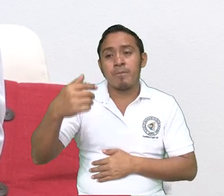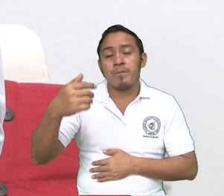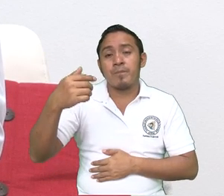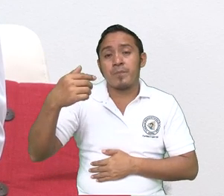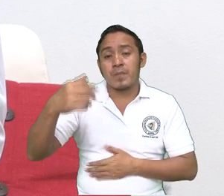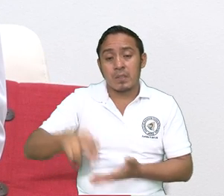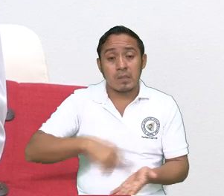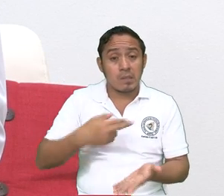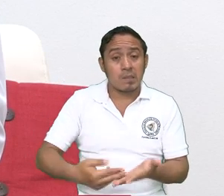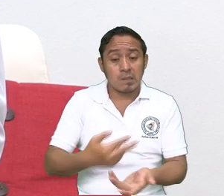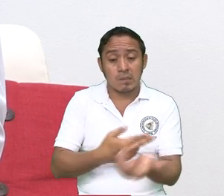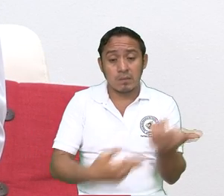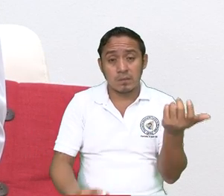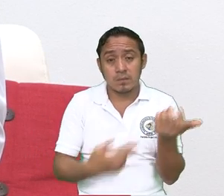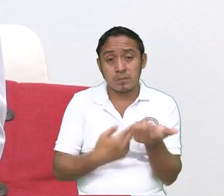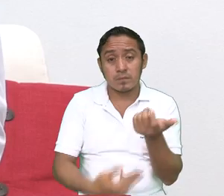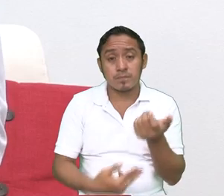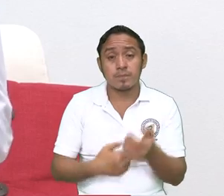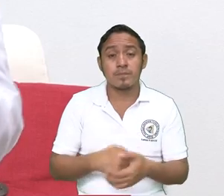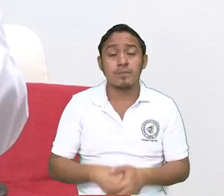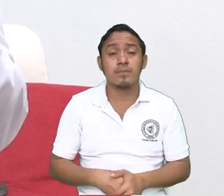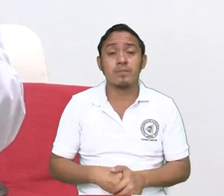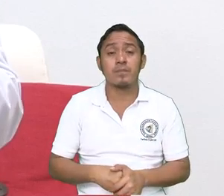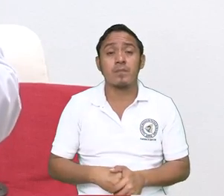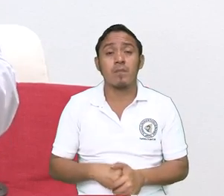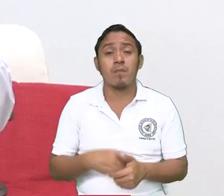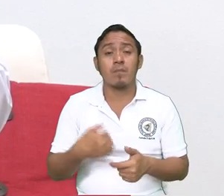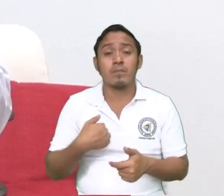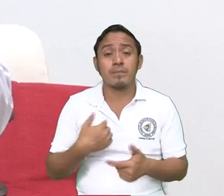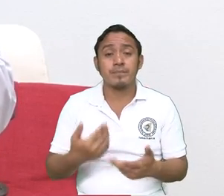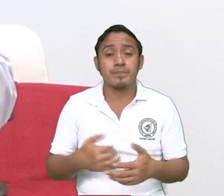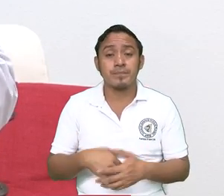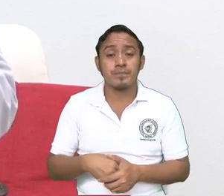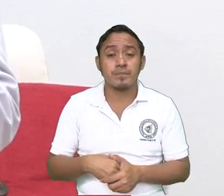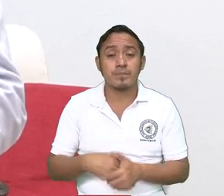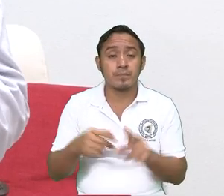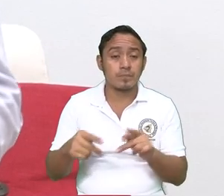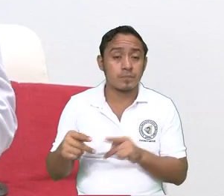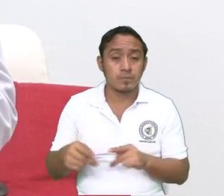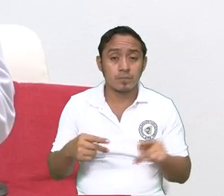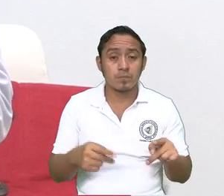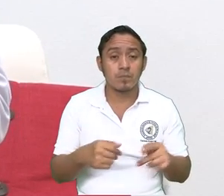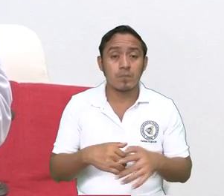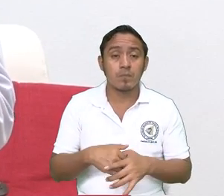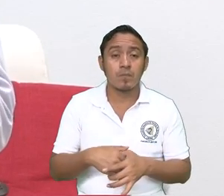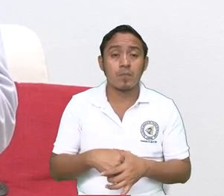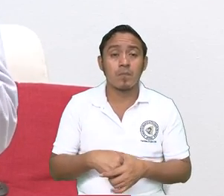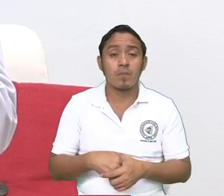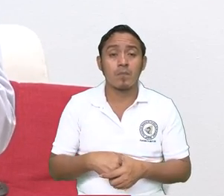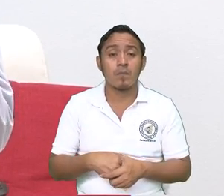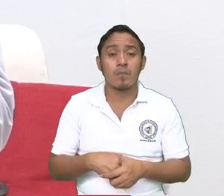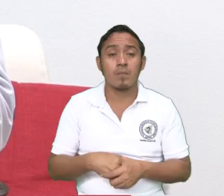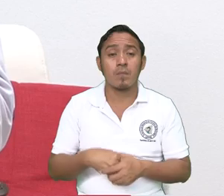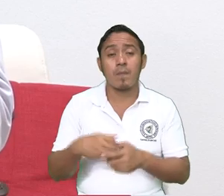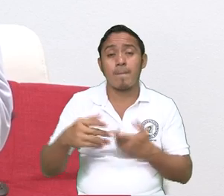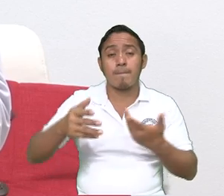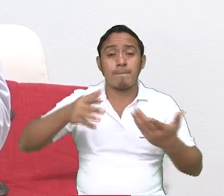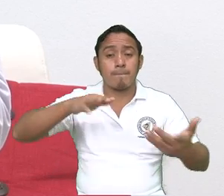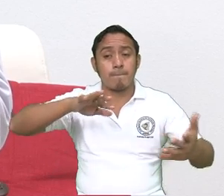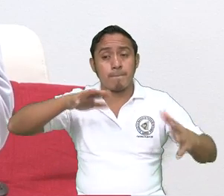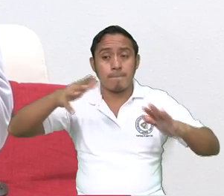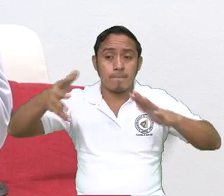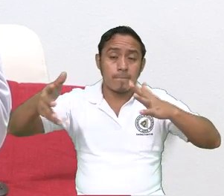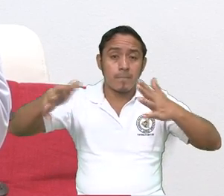donar ya nosotros un ser humano normal puede rondar entre